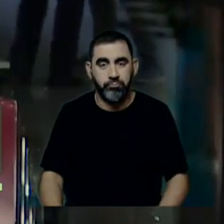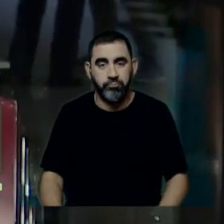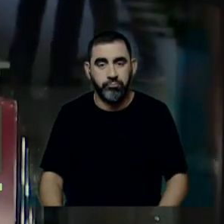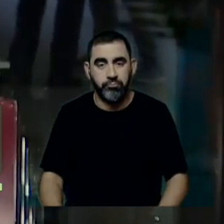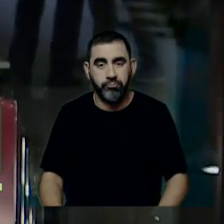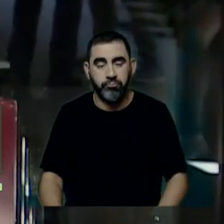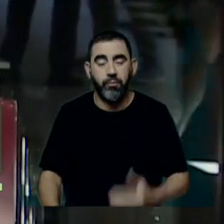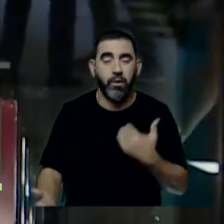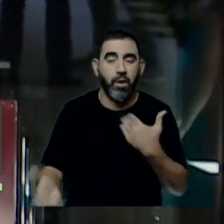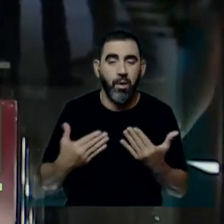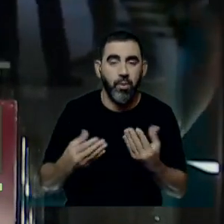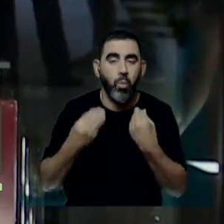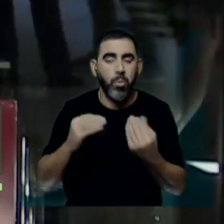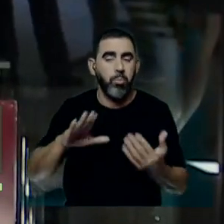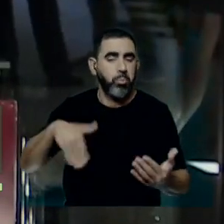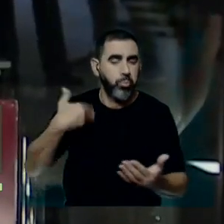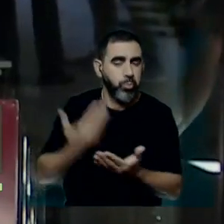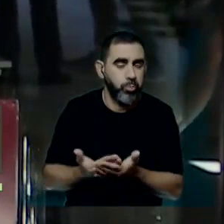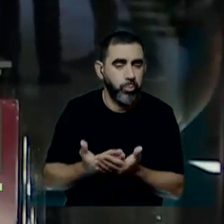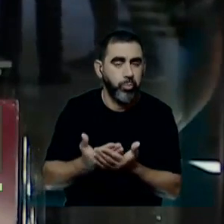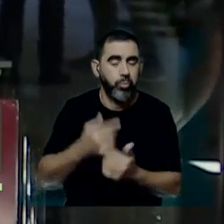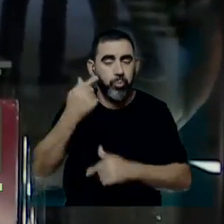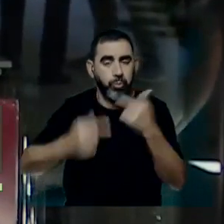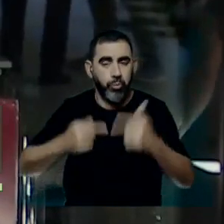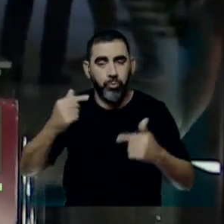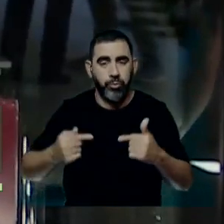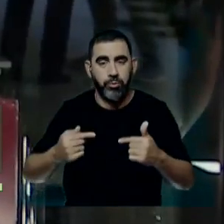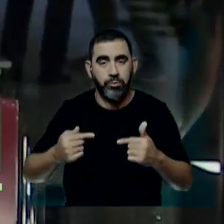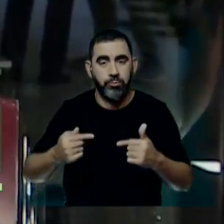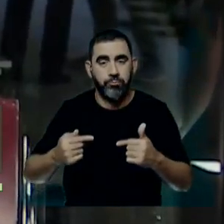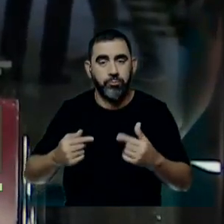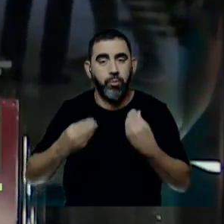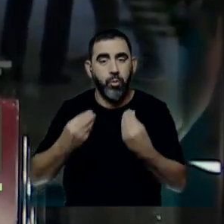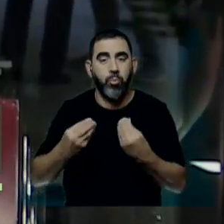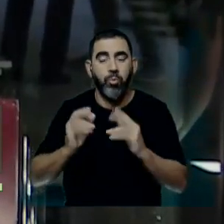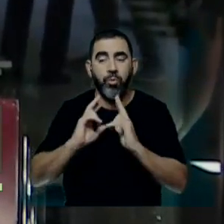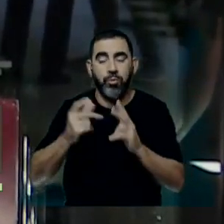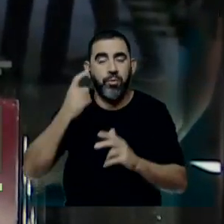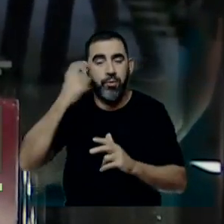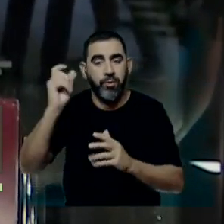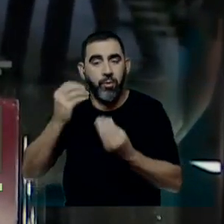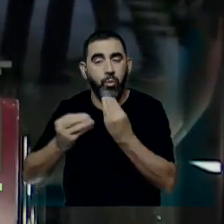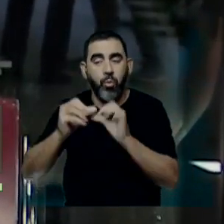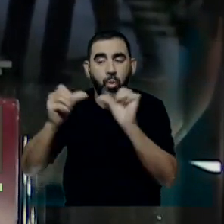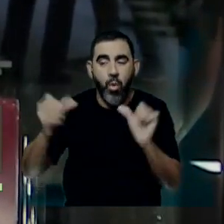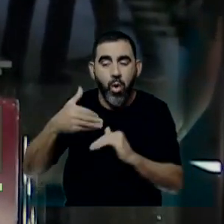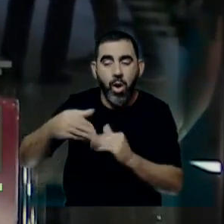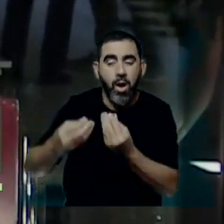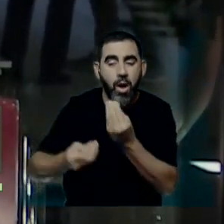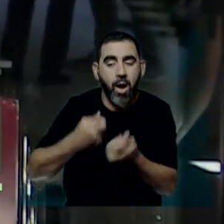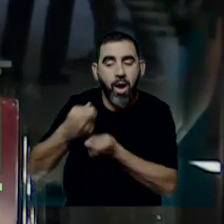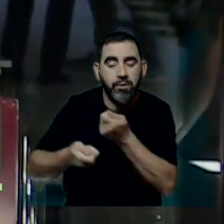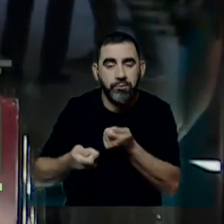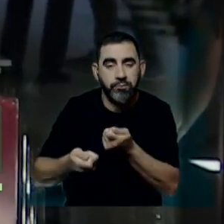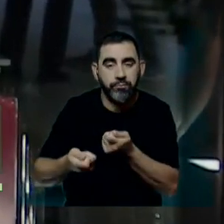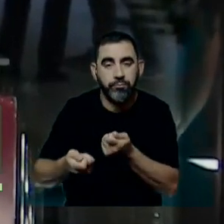más o menos hablaron de cuáles eran sus planteos frente a la postura de cómo manifiestan estas ideas y cómo las podemos llevar a la práctica y de la